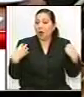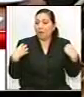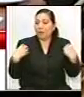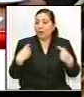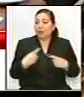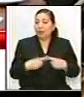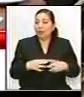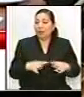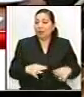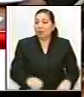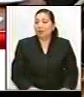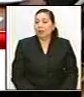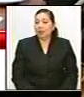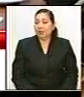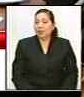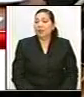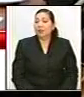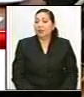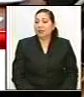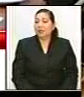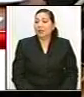El auditorio es multiuso, señores,